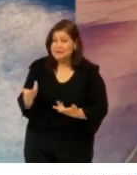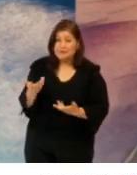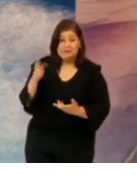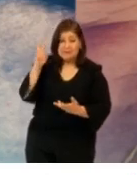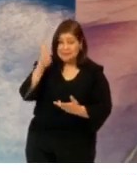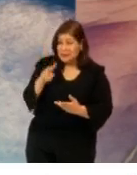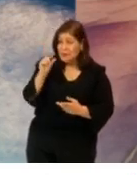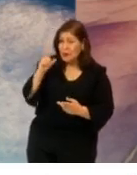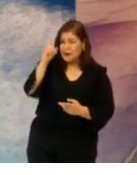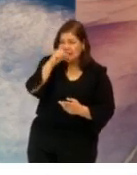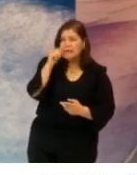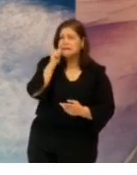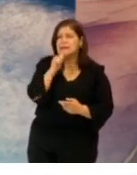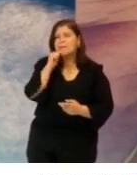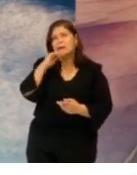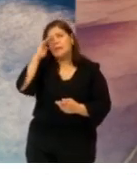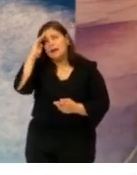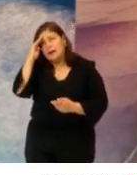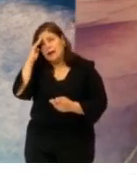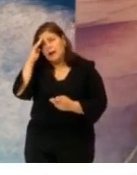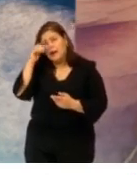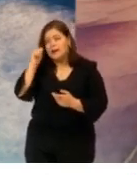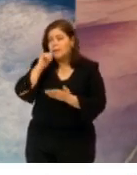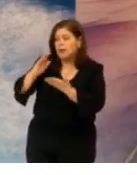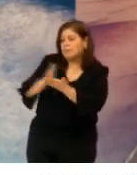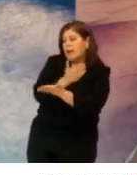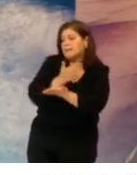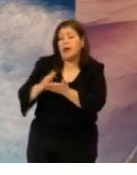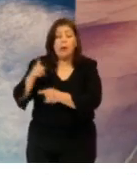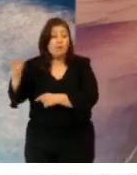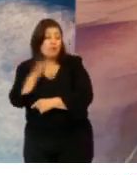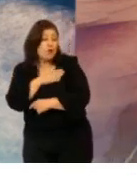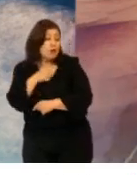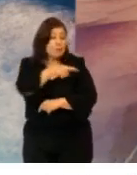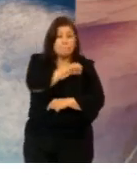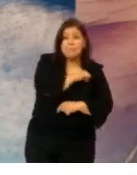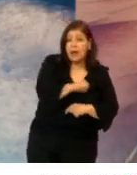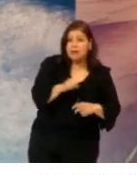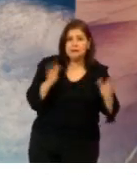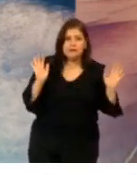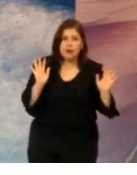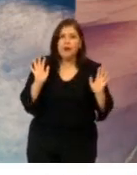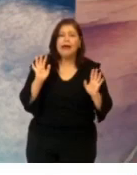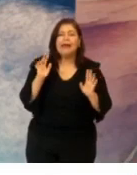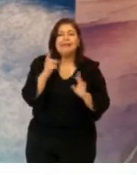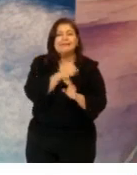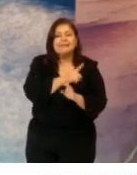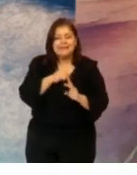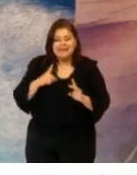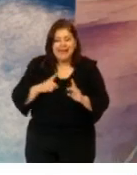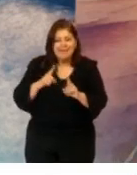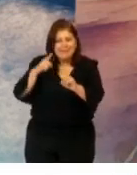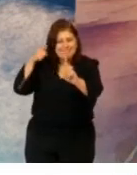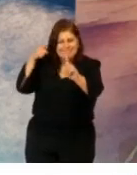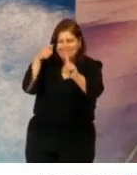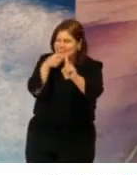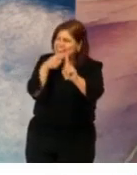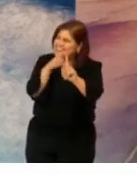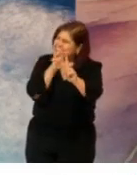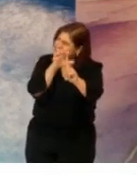nosotros nos enseñaron fue moral, los buenos y los malos. No nos enseñaron es cómo lograr dignidad.